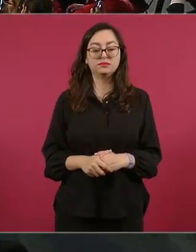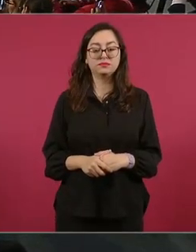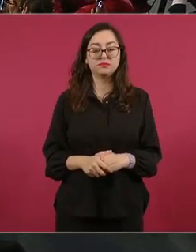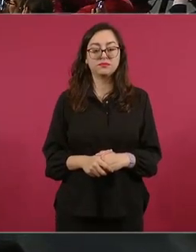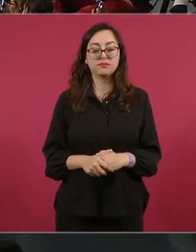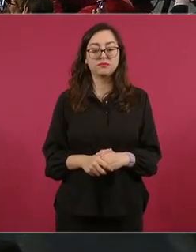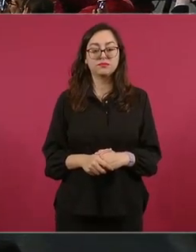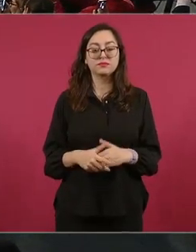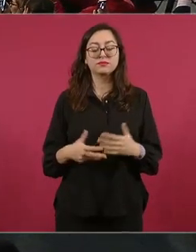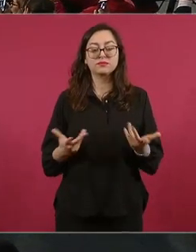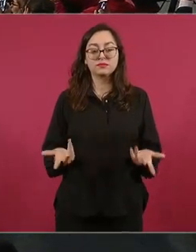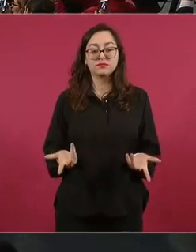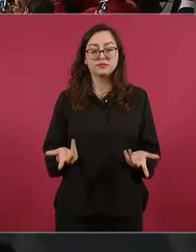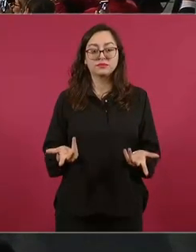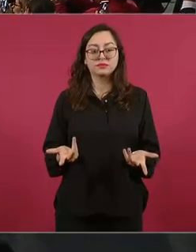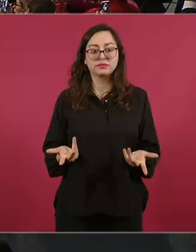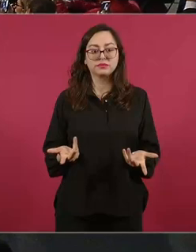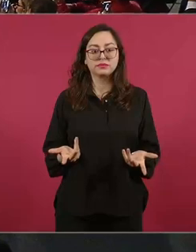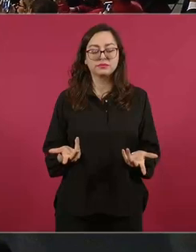No hay texto.